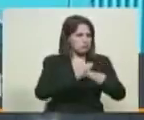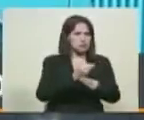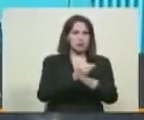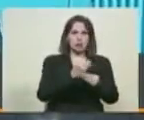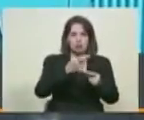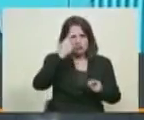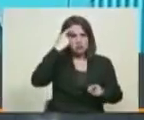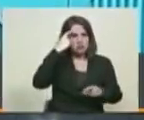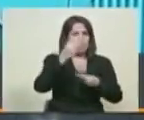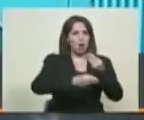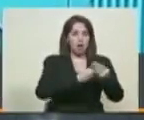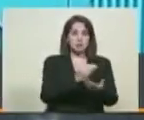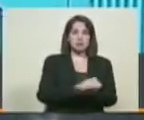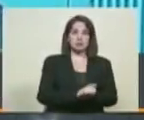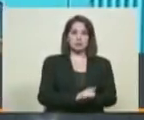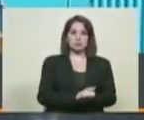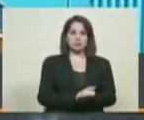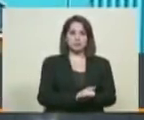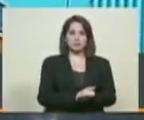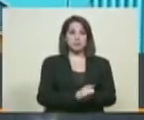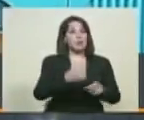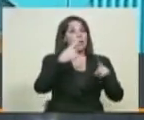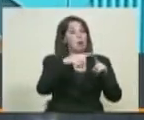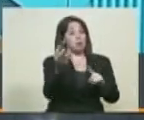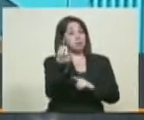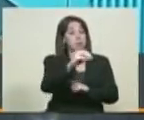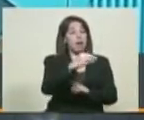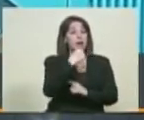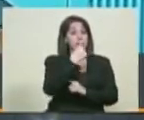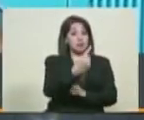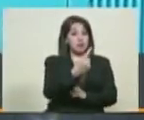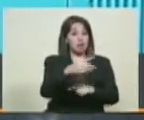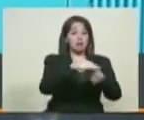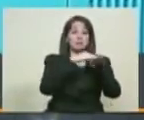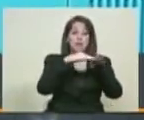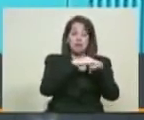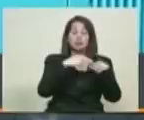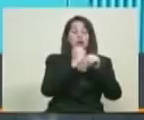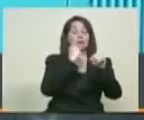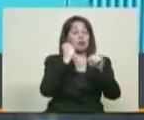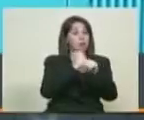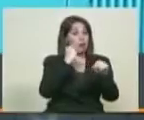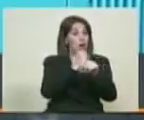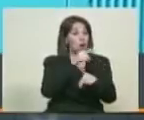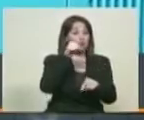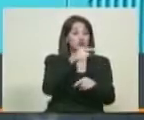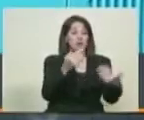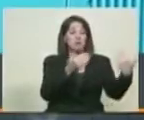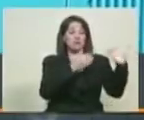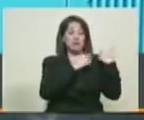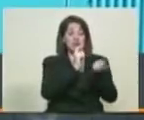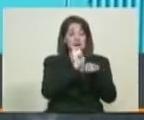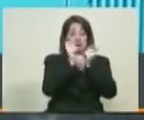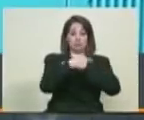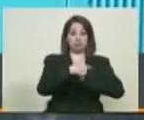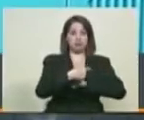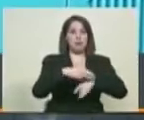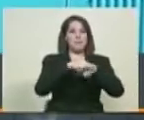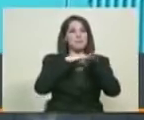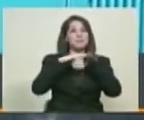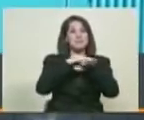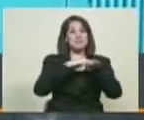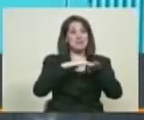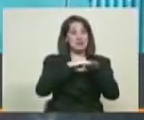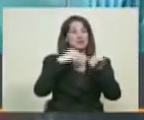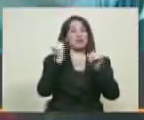lo sabemos hacer, y lo hacemos. Pero yo le dije, ministro del Trabajo, Eduardo Piñate, usted se tiene que transformar en un ministro